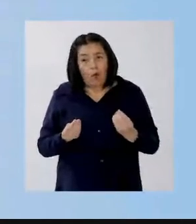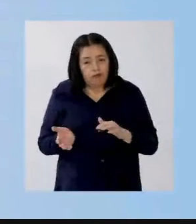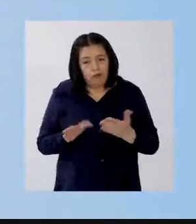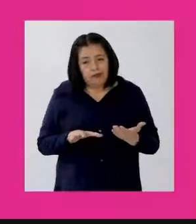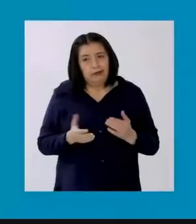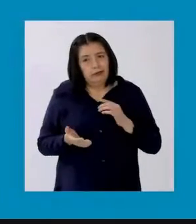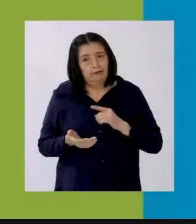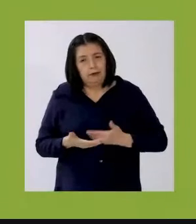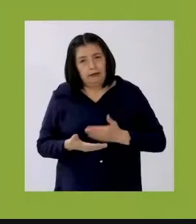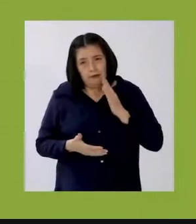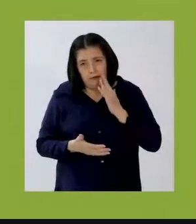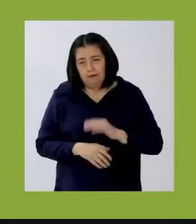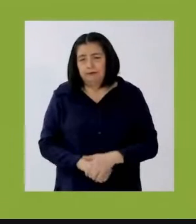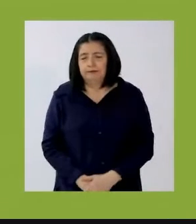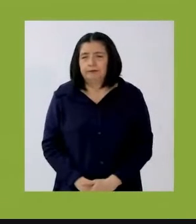la madre.